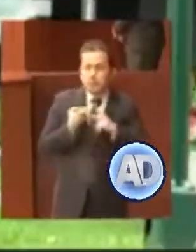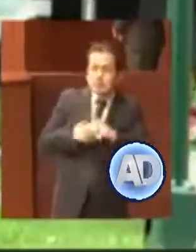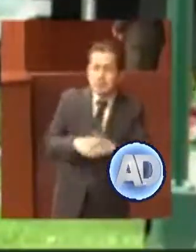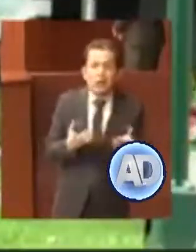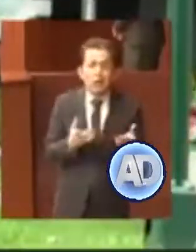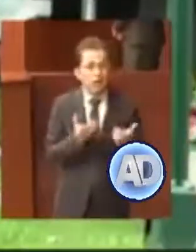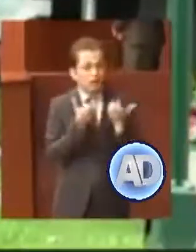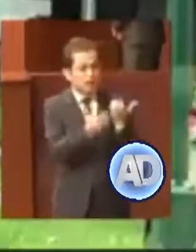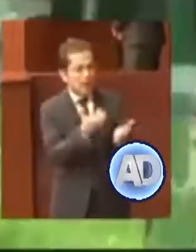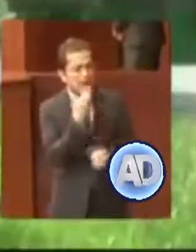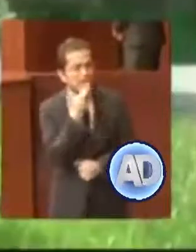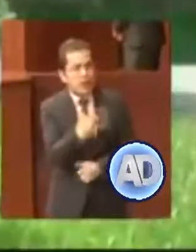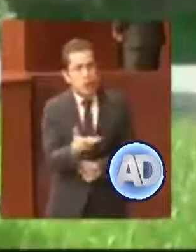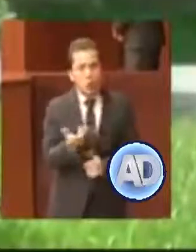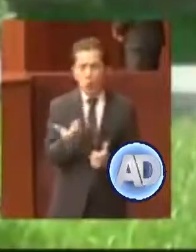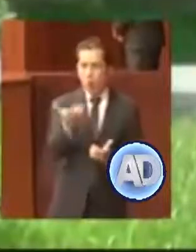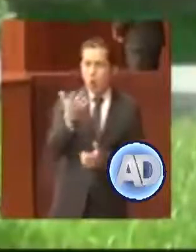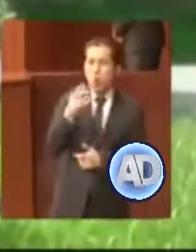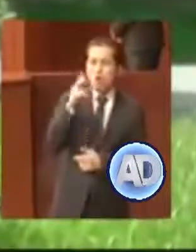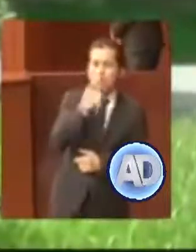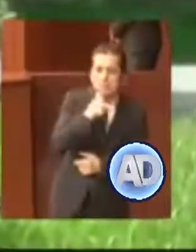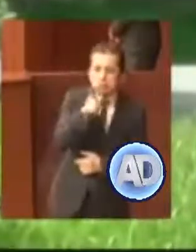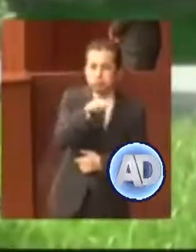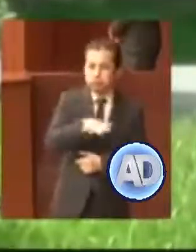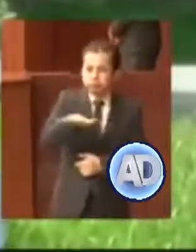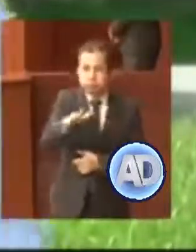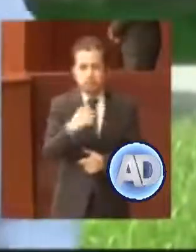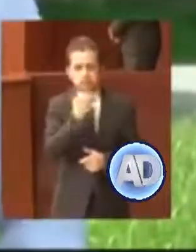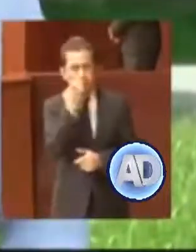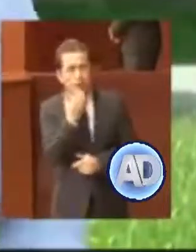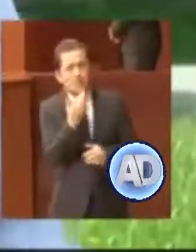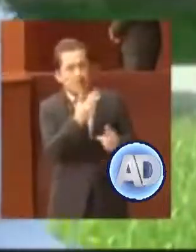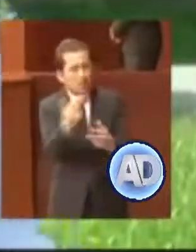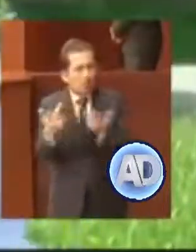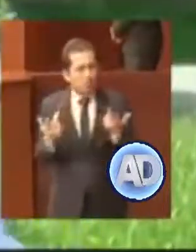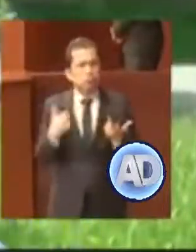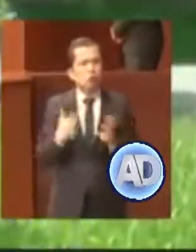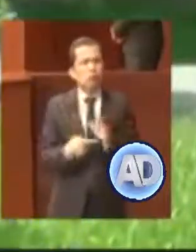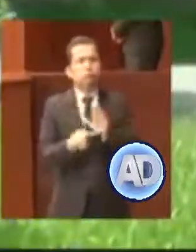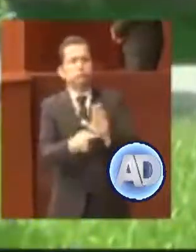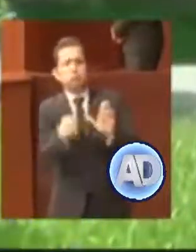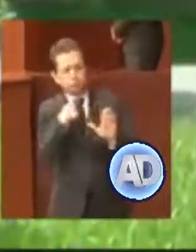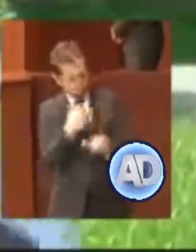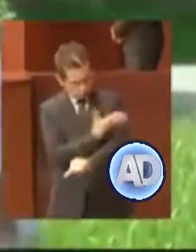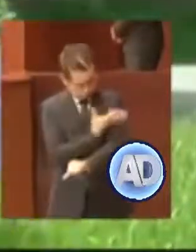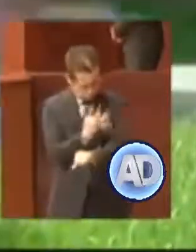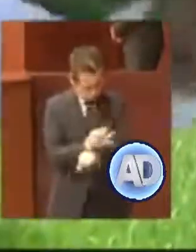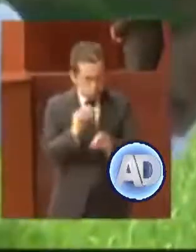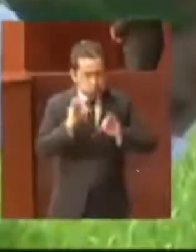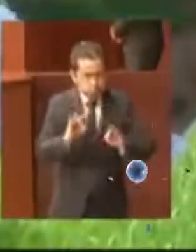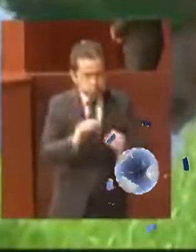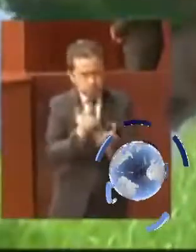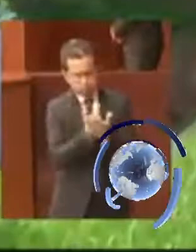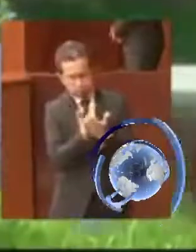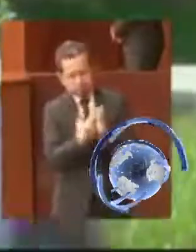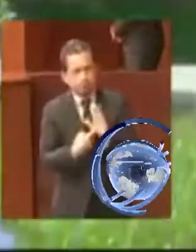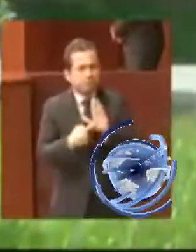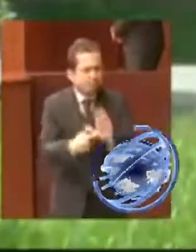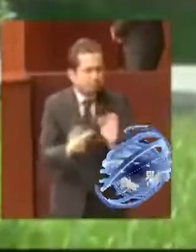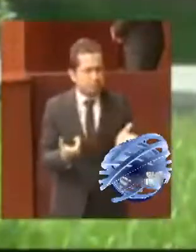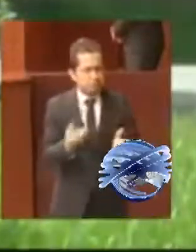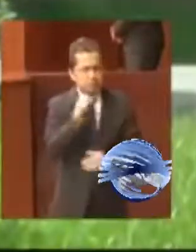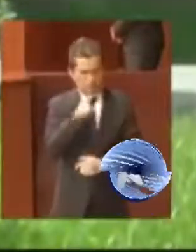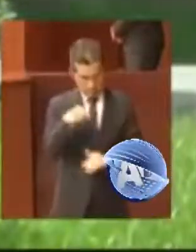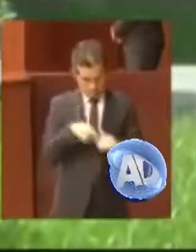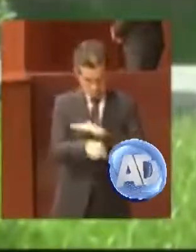en los que se incluyeron los emblemas de los partidos Morena y Encuentro Social, a pesar de que estos institutos políticos habían decidido